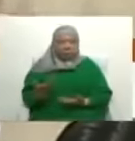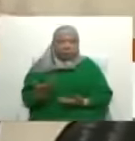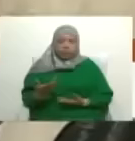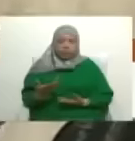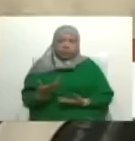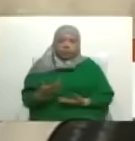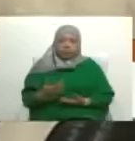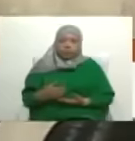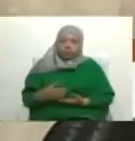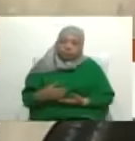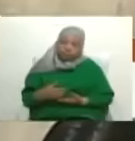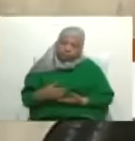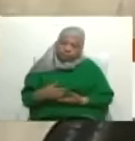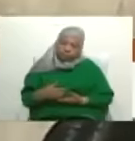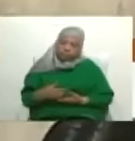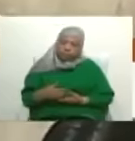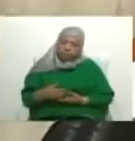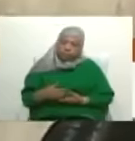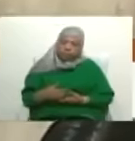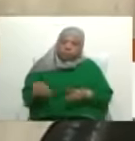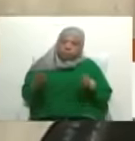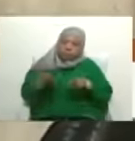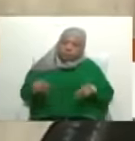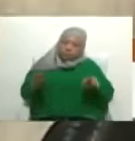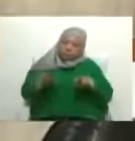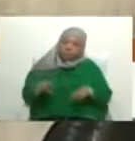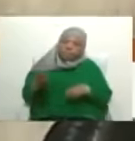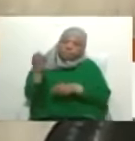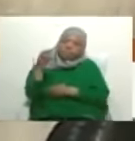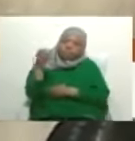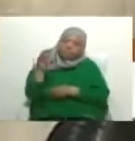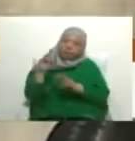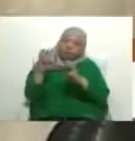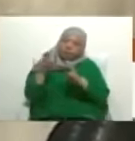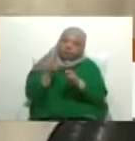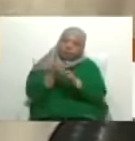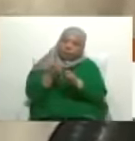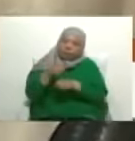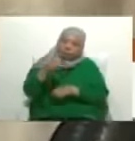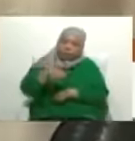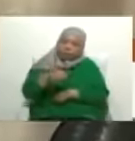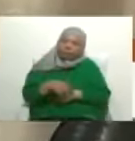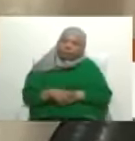la investigación que adelanta la Asamblea Nacional en torno a este tema?